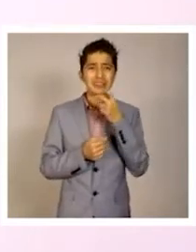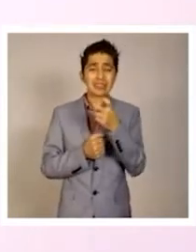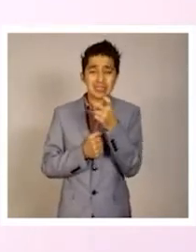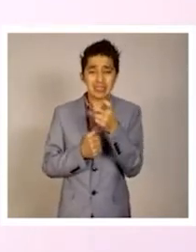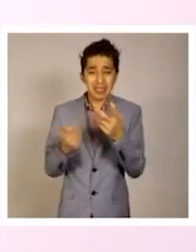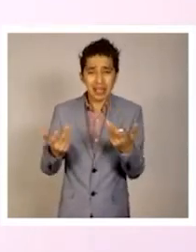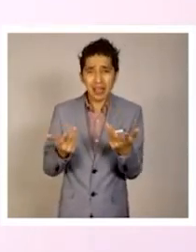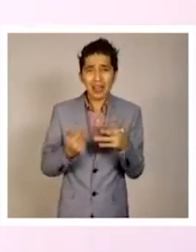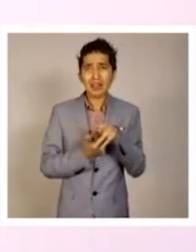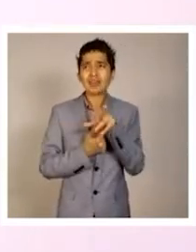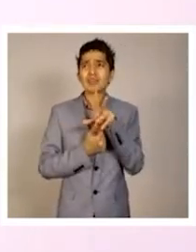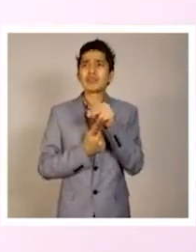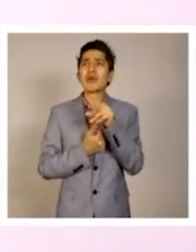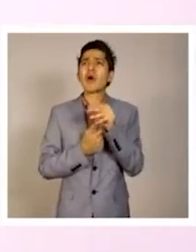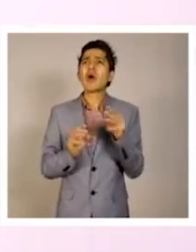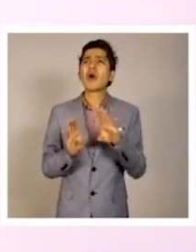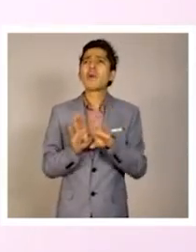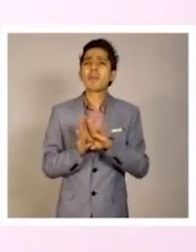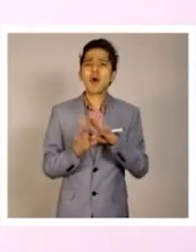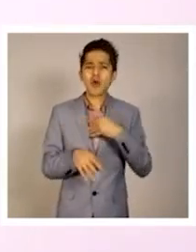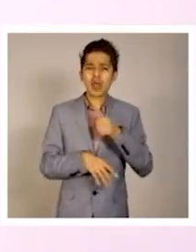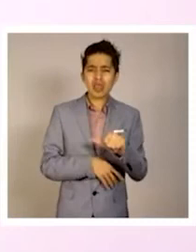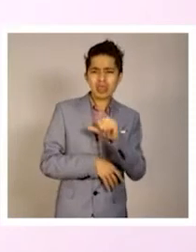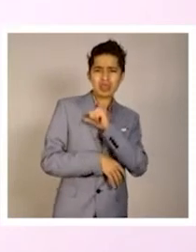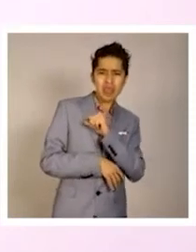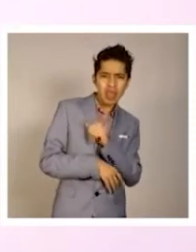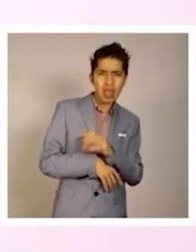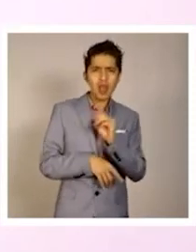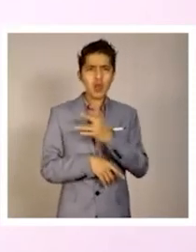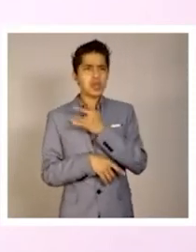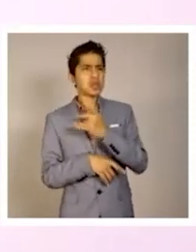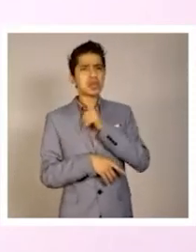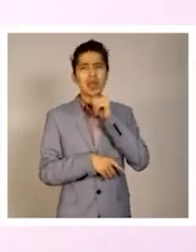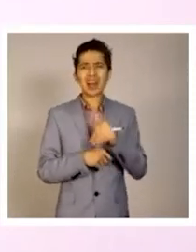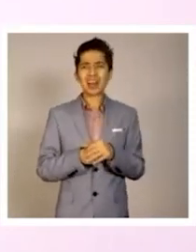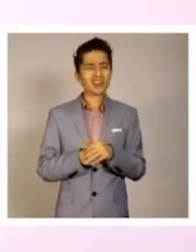México. Al final del día, donde se resuelven las cosas, es en Palacio